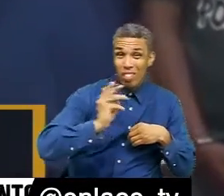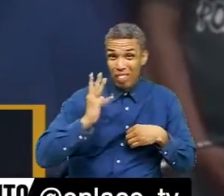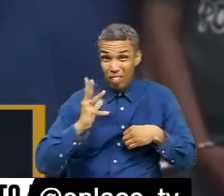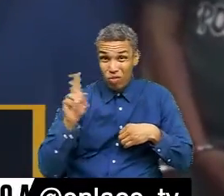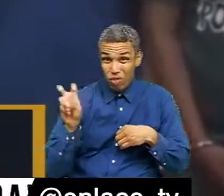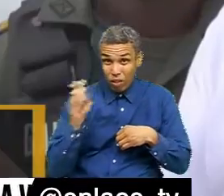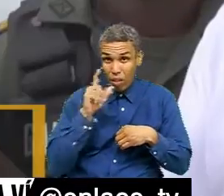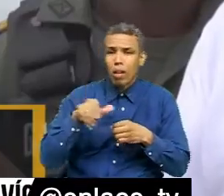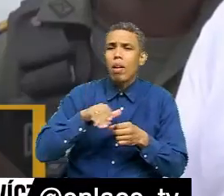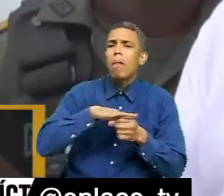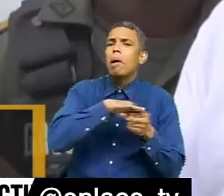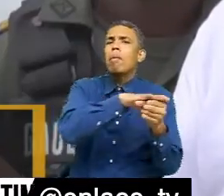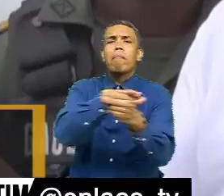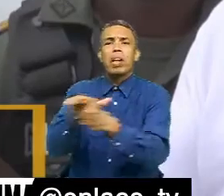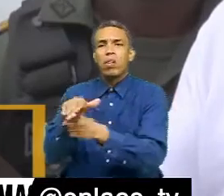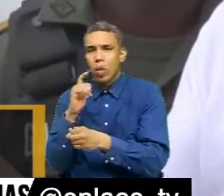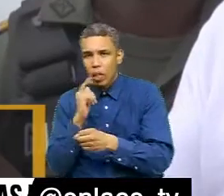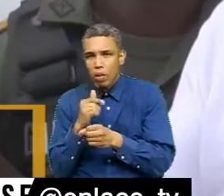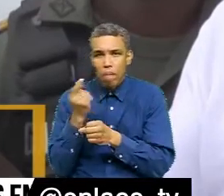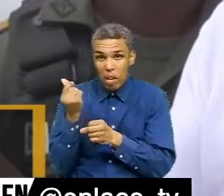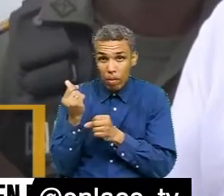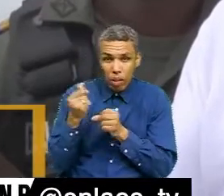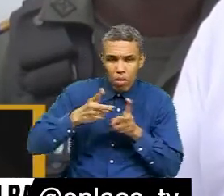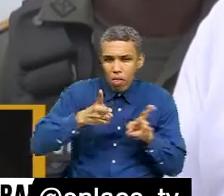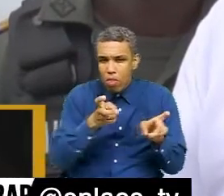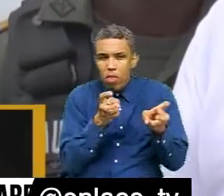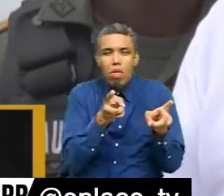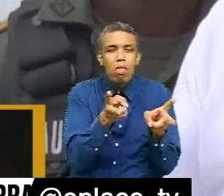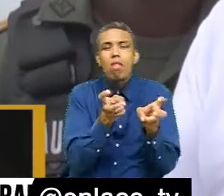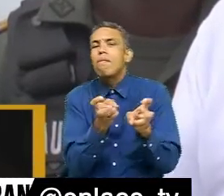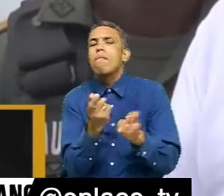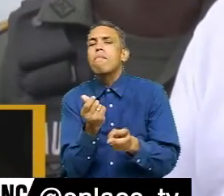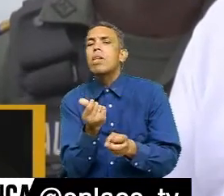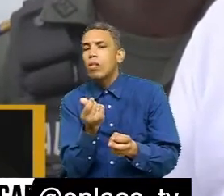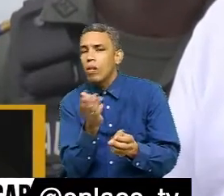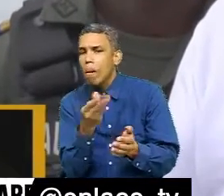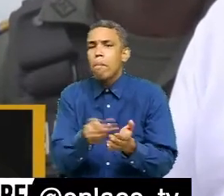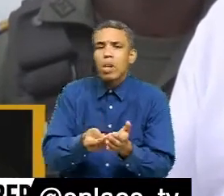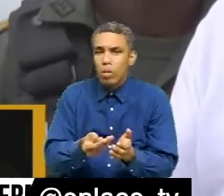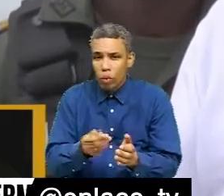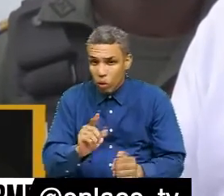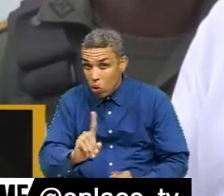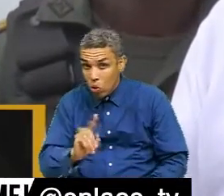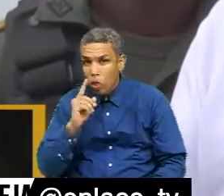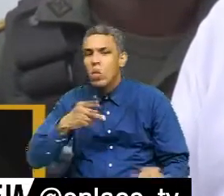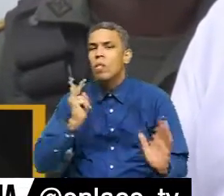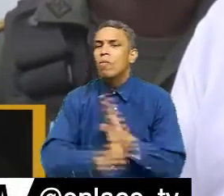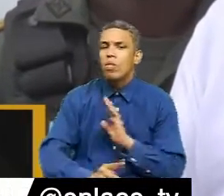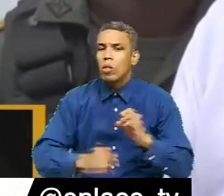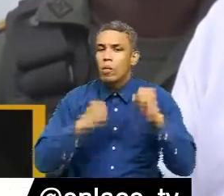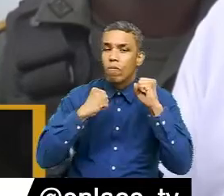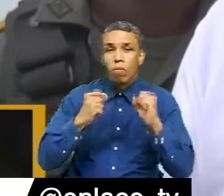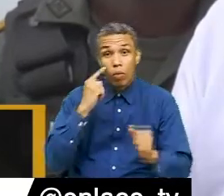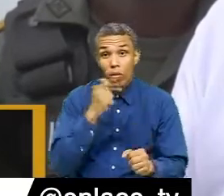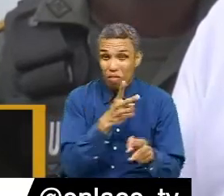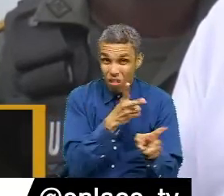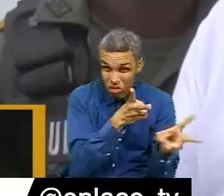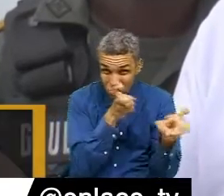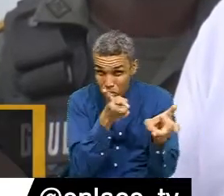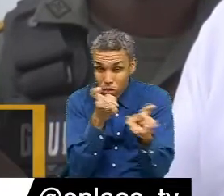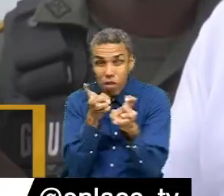casos comerciantes. Agradecer la confianza que han tenido estas víctimas de este delito extorsivo, que